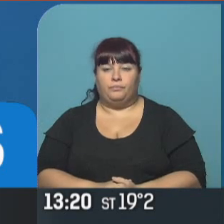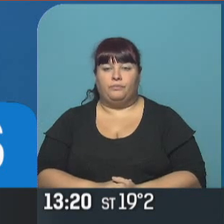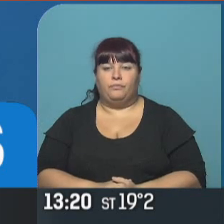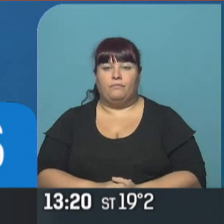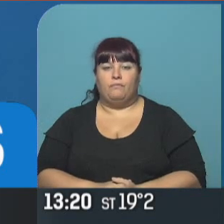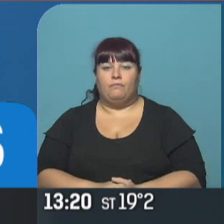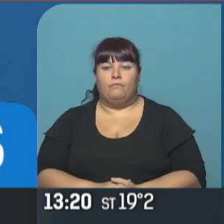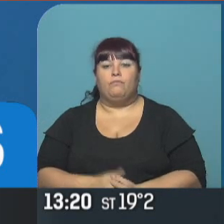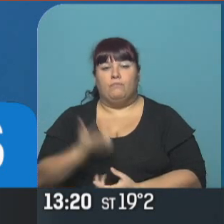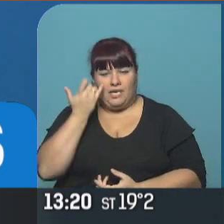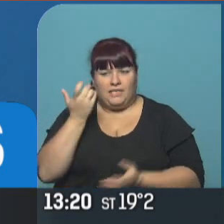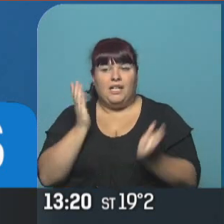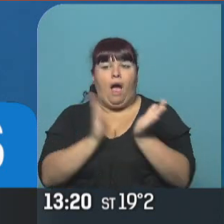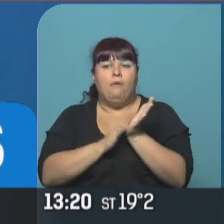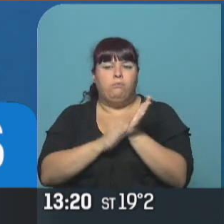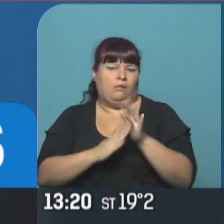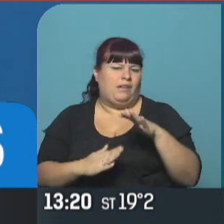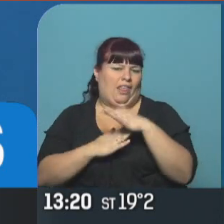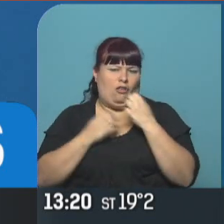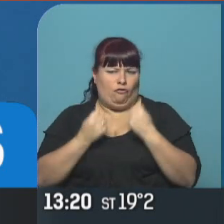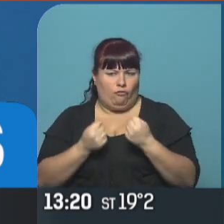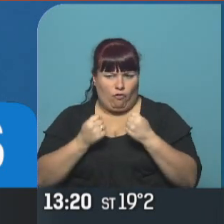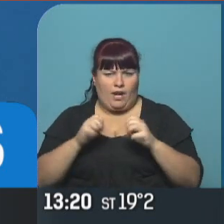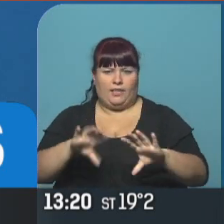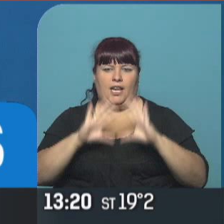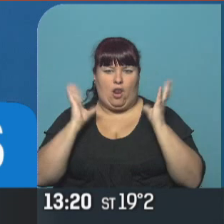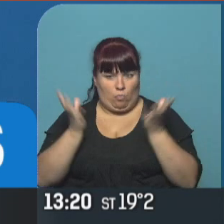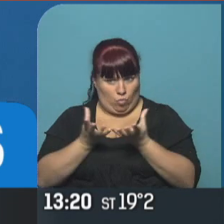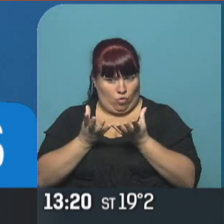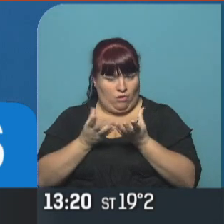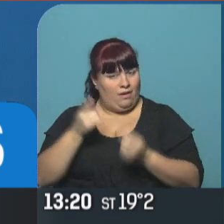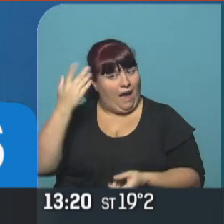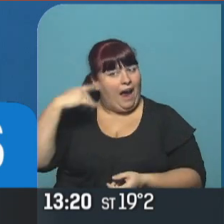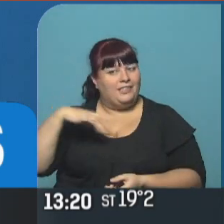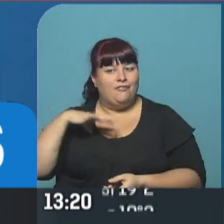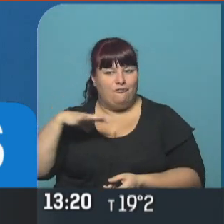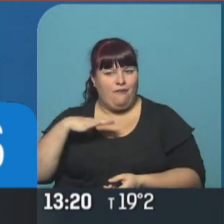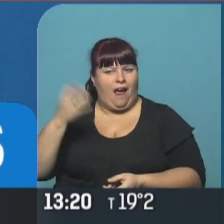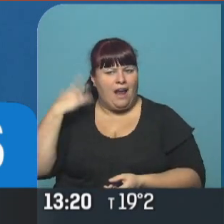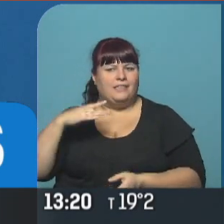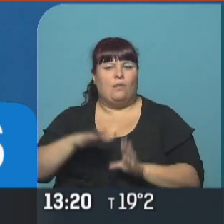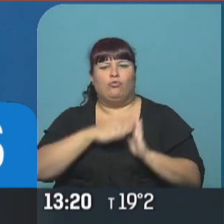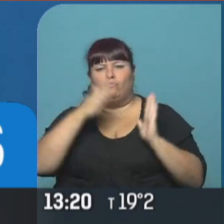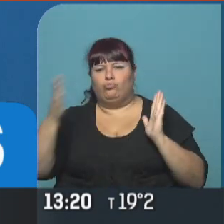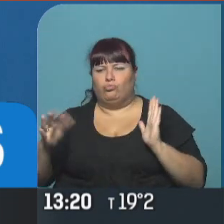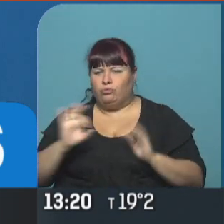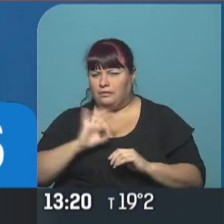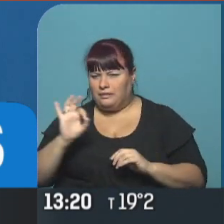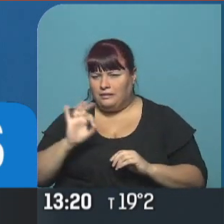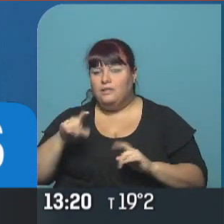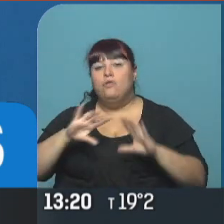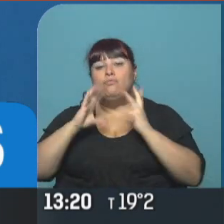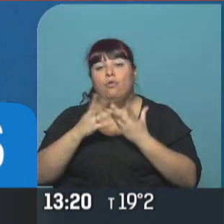ha demostrado un liderazgo sólido a nivel mundial, algo que faltó durante mucho tiempo, y el